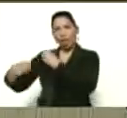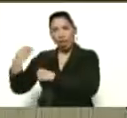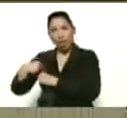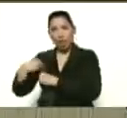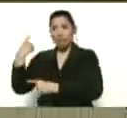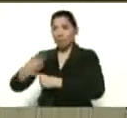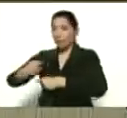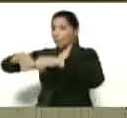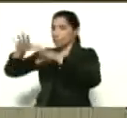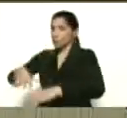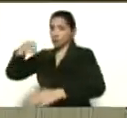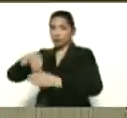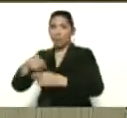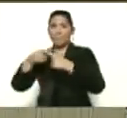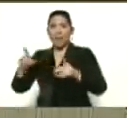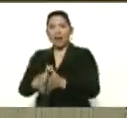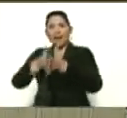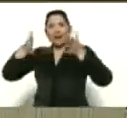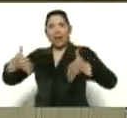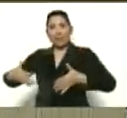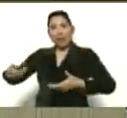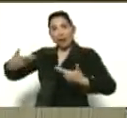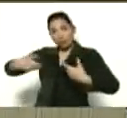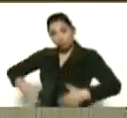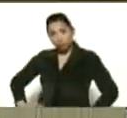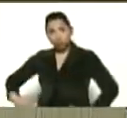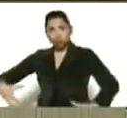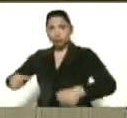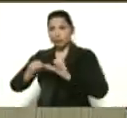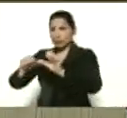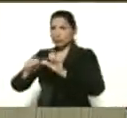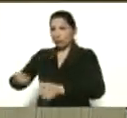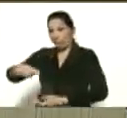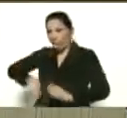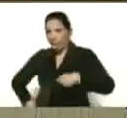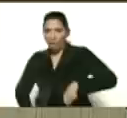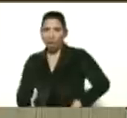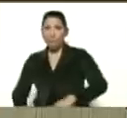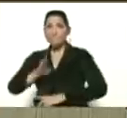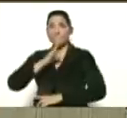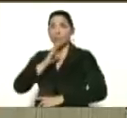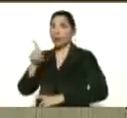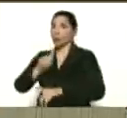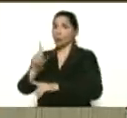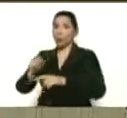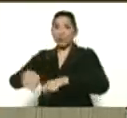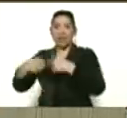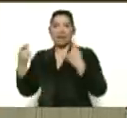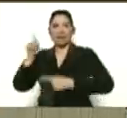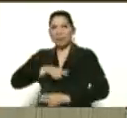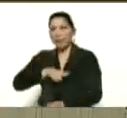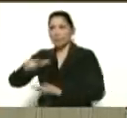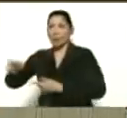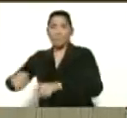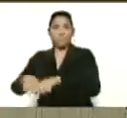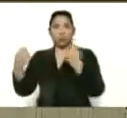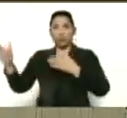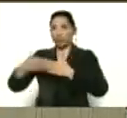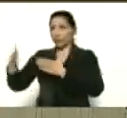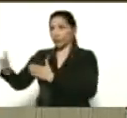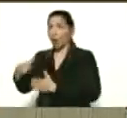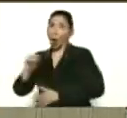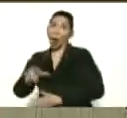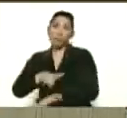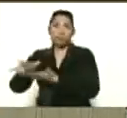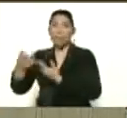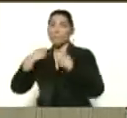la cuarentena para que los grandes capitalistas sigan ganando dinero y los bancos no quiebren y las líneas aéreas no quiebren o las líneas aéreas